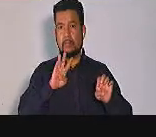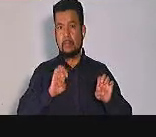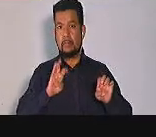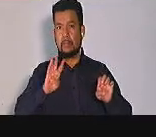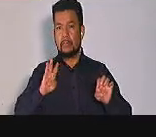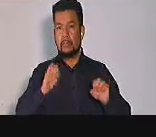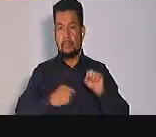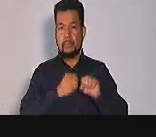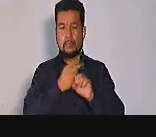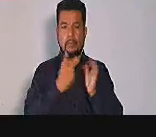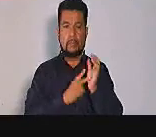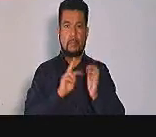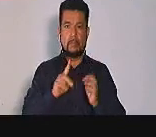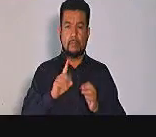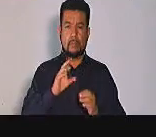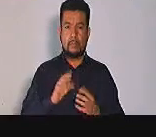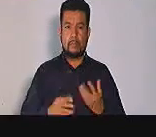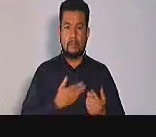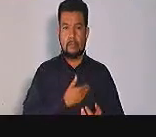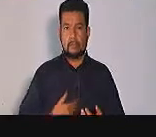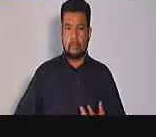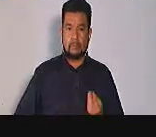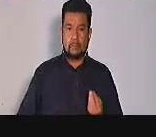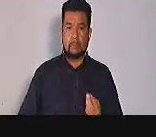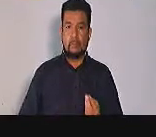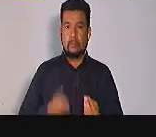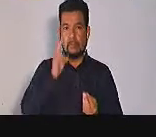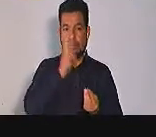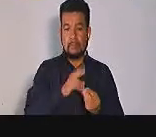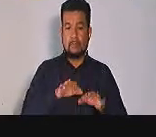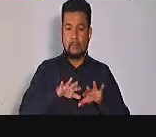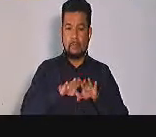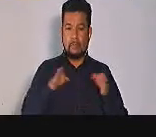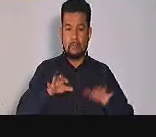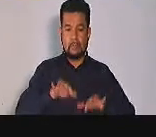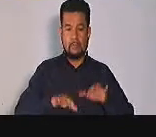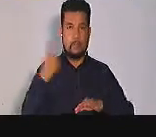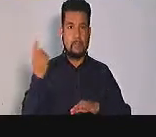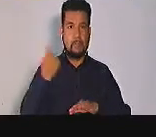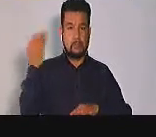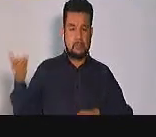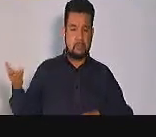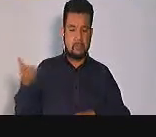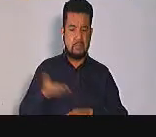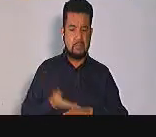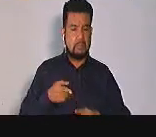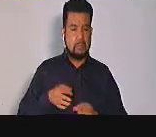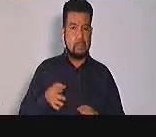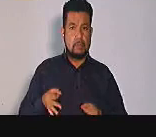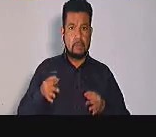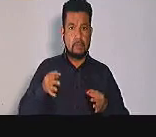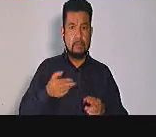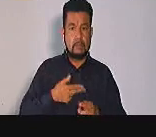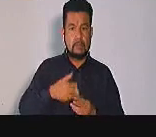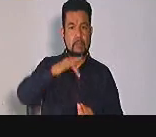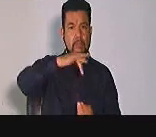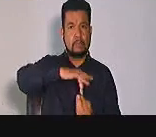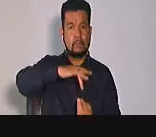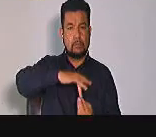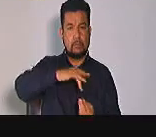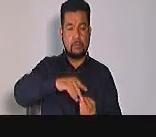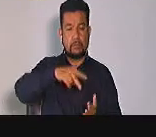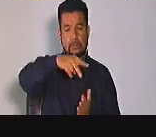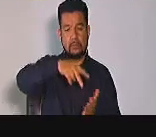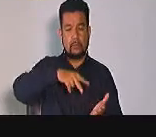de 2021. Señor presidente, honorables concejales, sobre la mesa de la Secretaría General reposa una proposición de aplazar para la próxima sesión